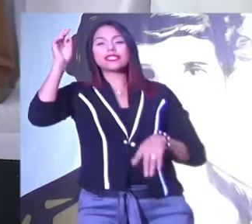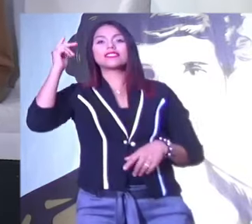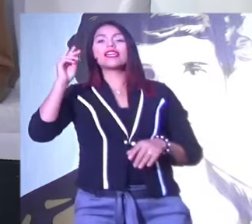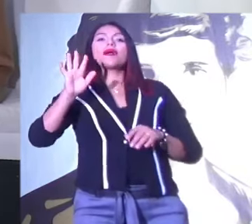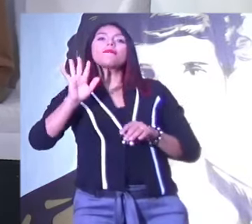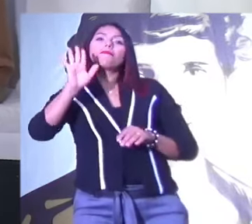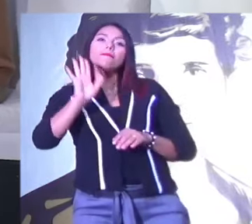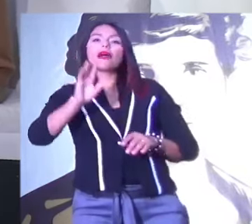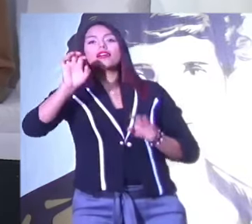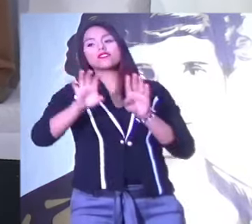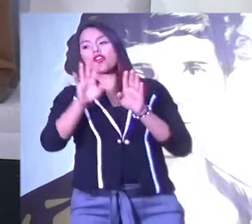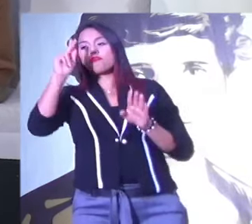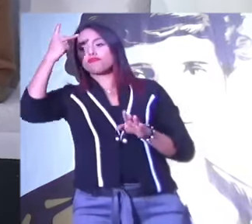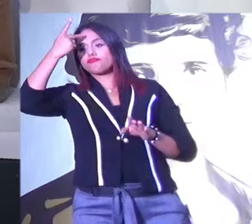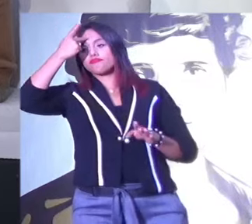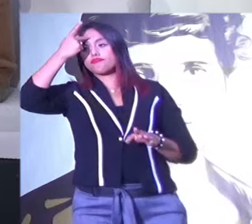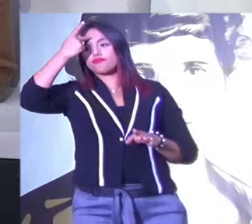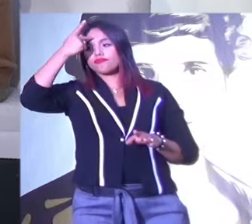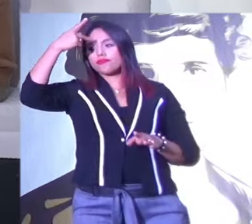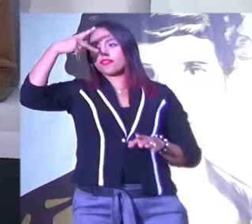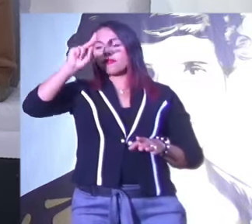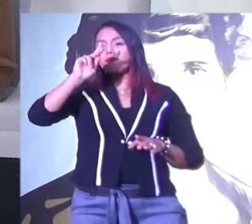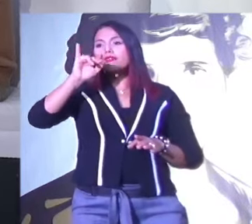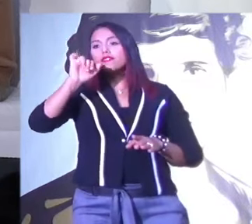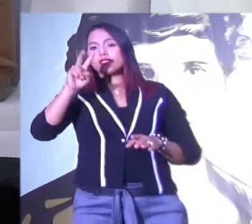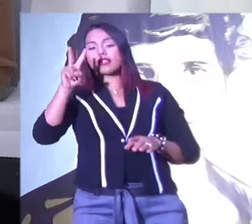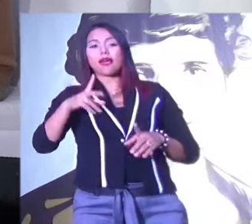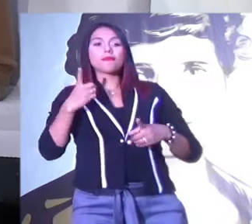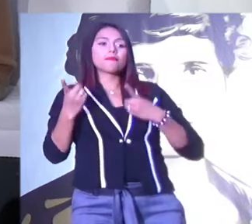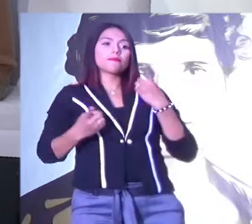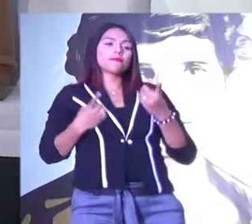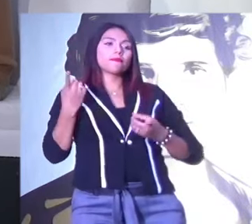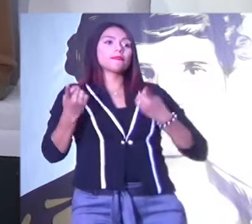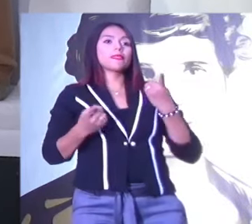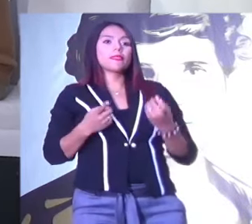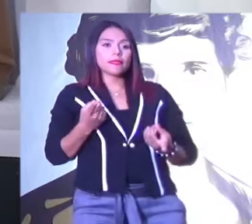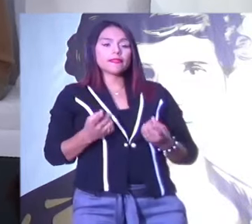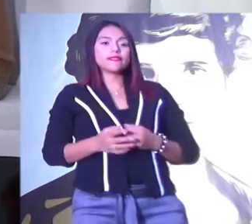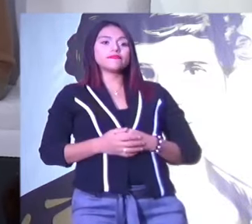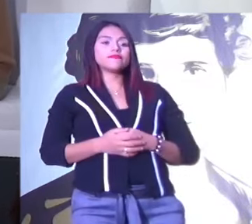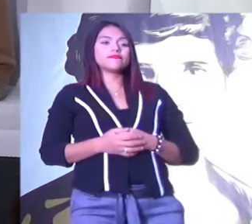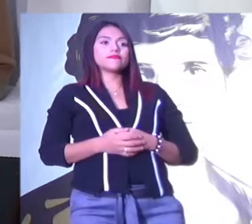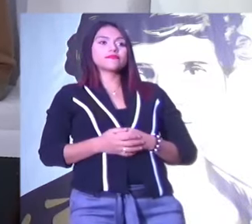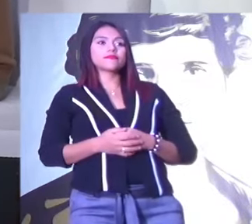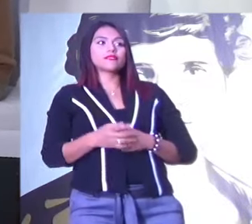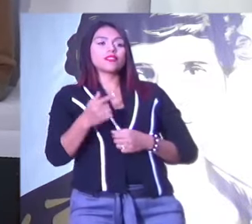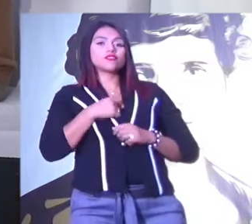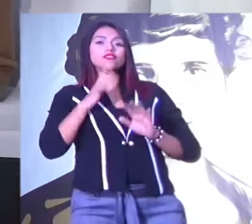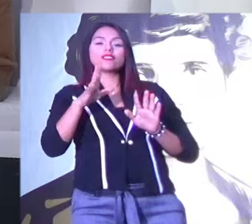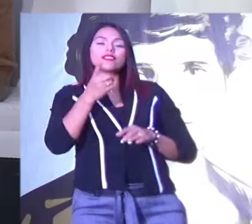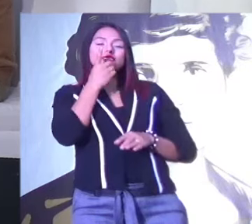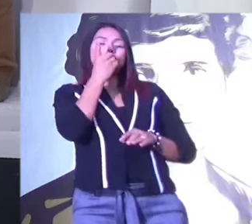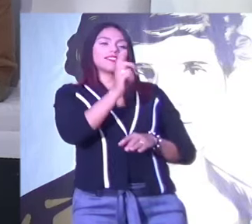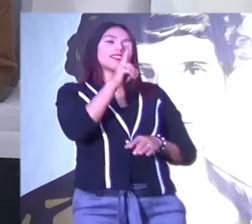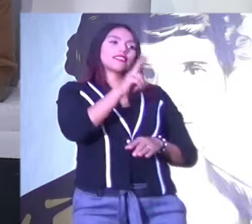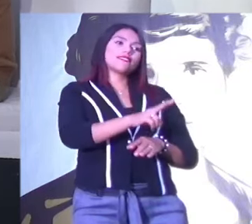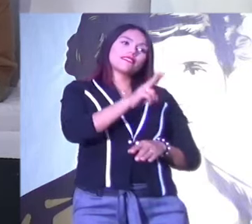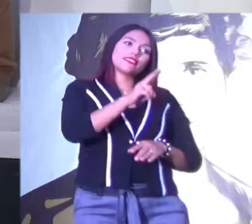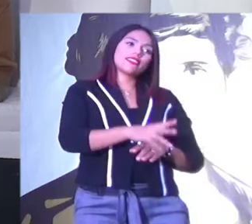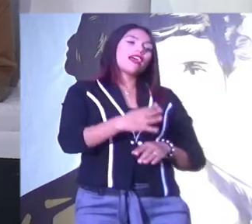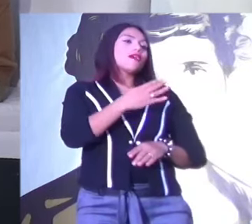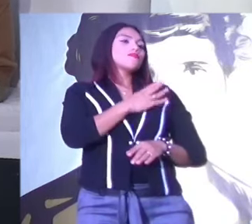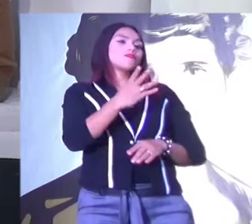muy claro el juego y es muy divertido, ¿no? Pero un poco, digo, otra vez ya te lo dije, es un gusto tenerte de regreso con